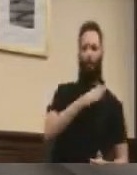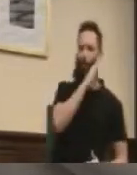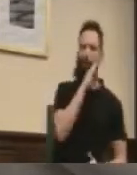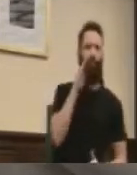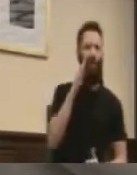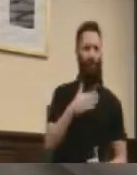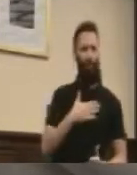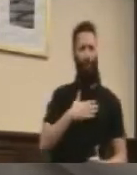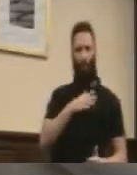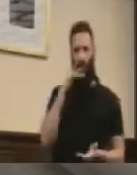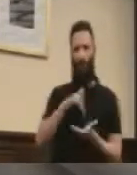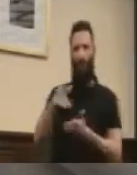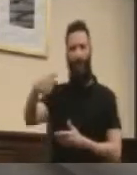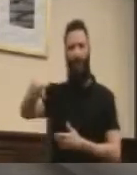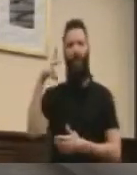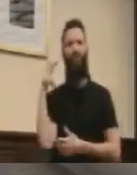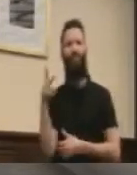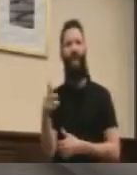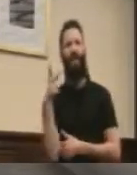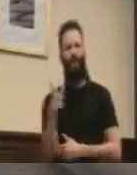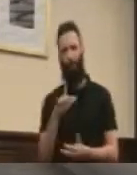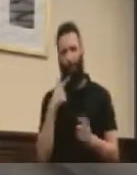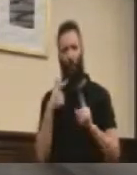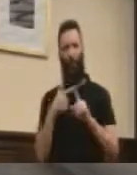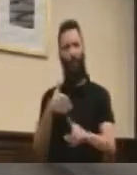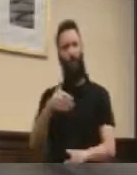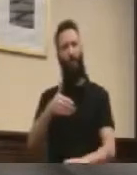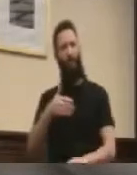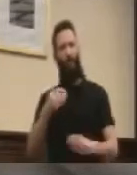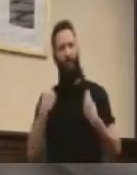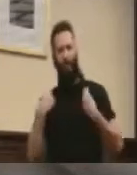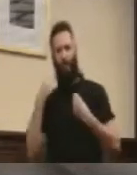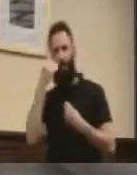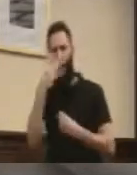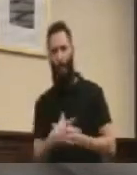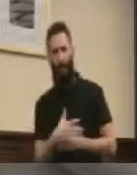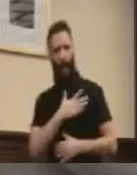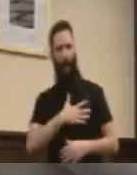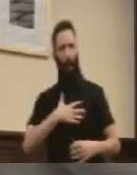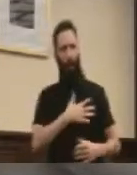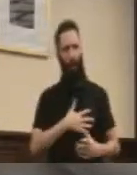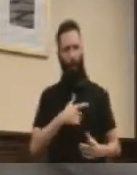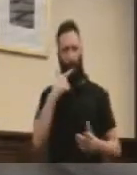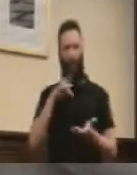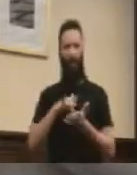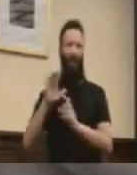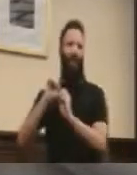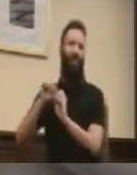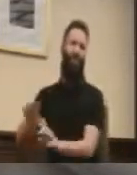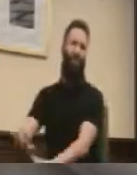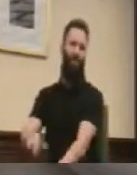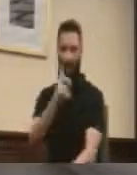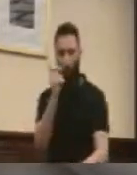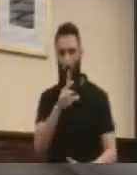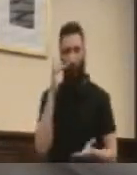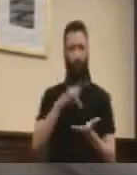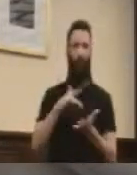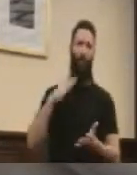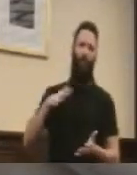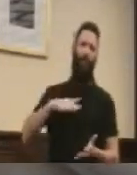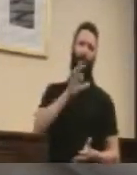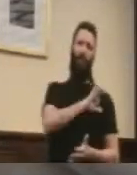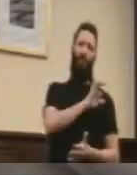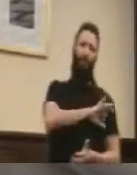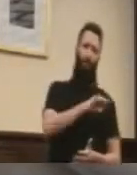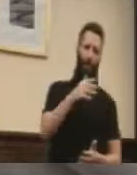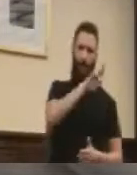merecen acabar sus vidas con dignidad y no sumidos en el abandono. Señores y señoras del Grupo Popular, háganme caso